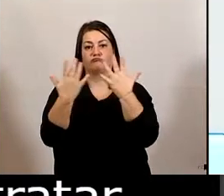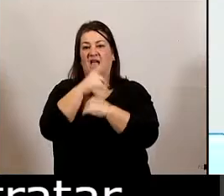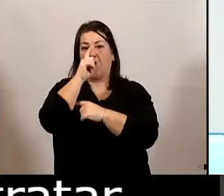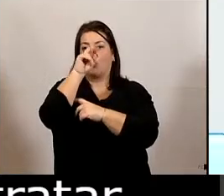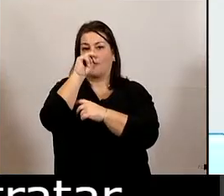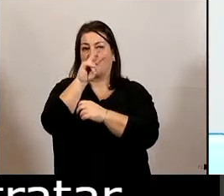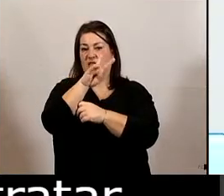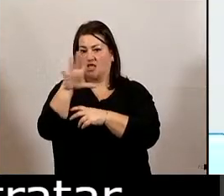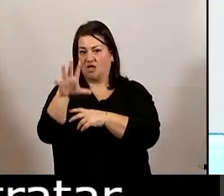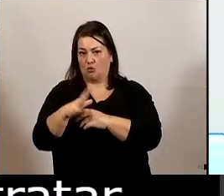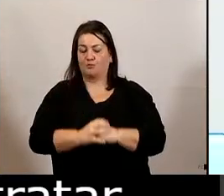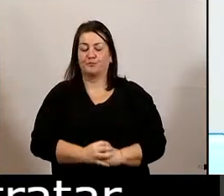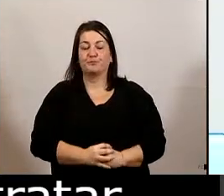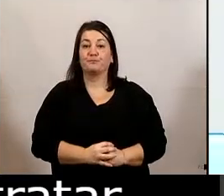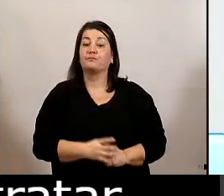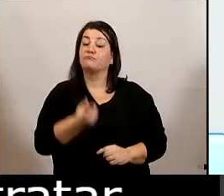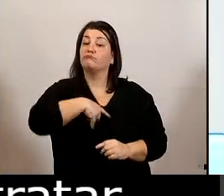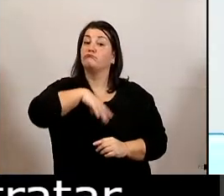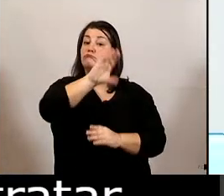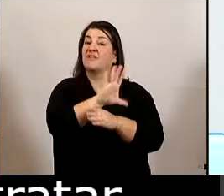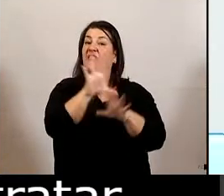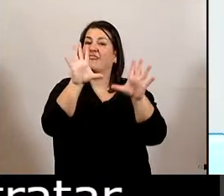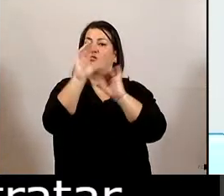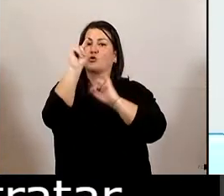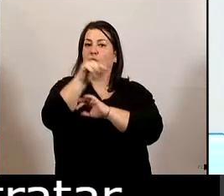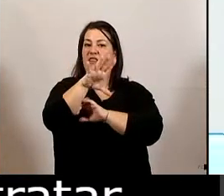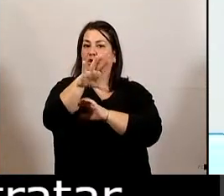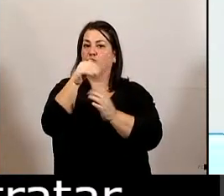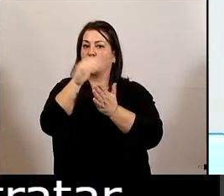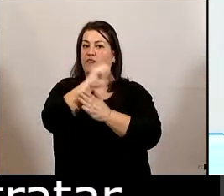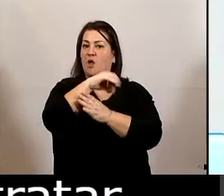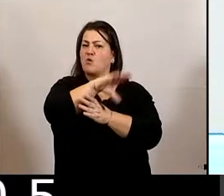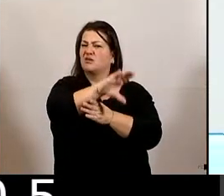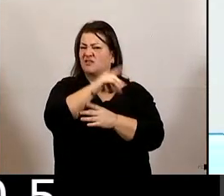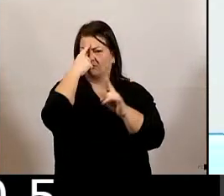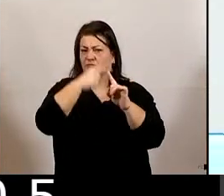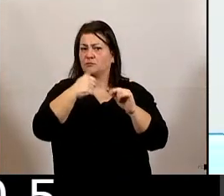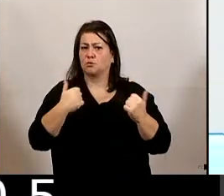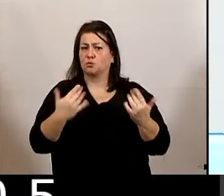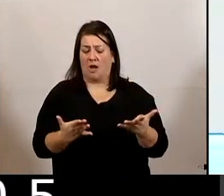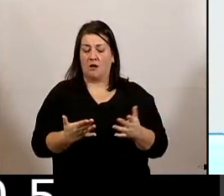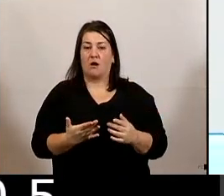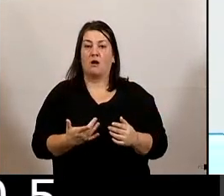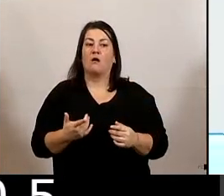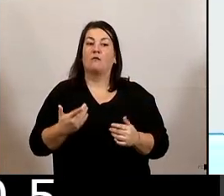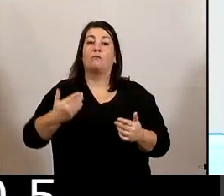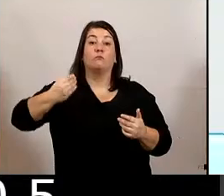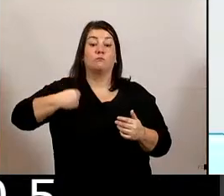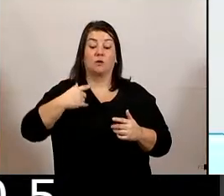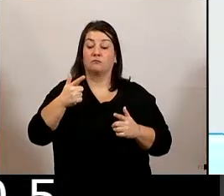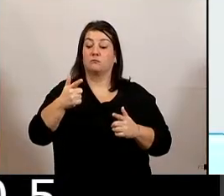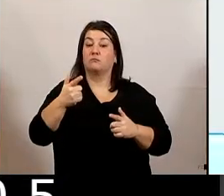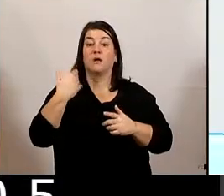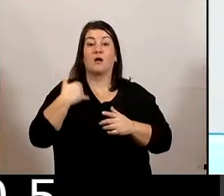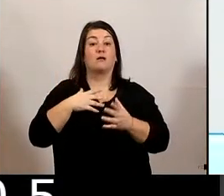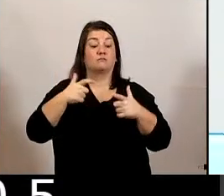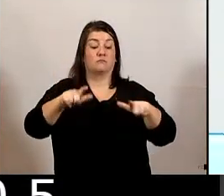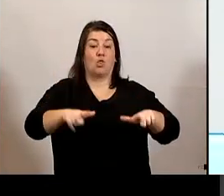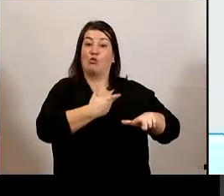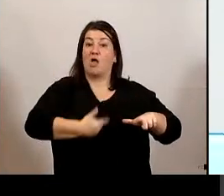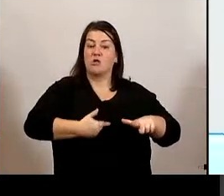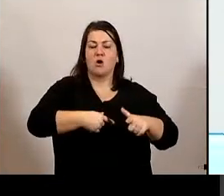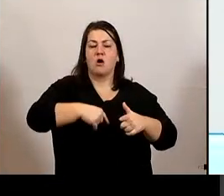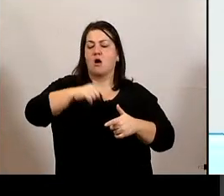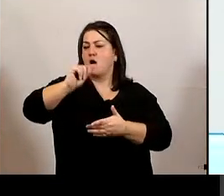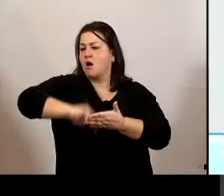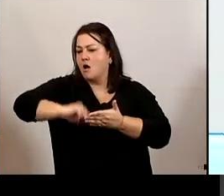2025. Destinaremos 10,5 millones de euros para aliviar la carga que supone a los titulares de la explotación la